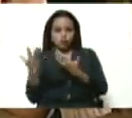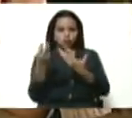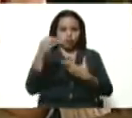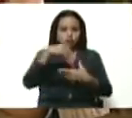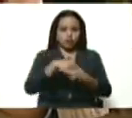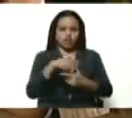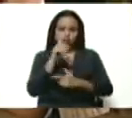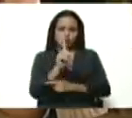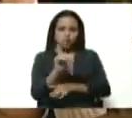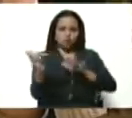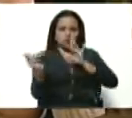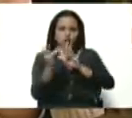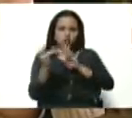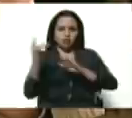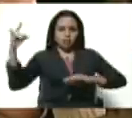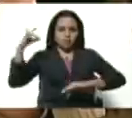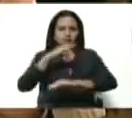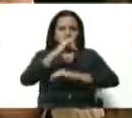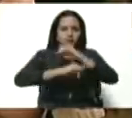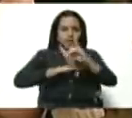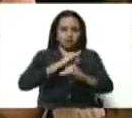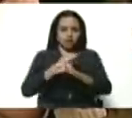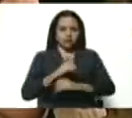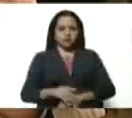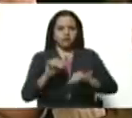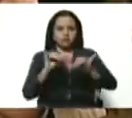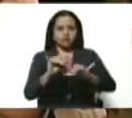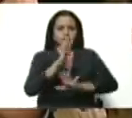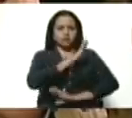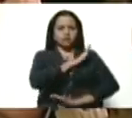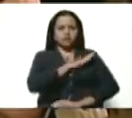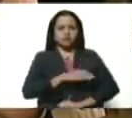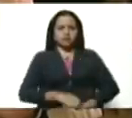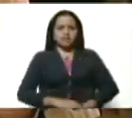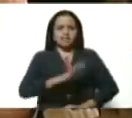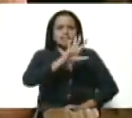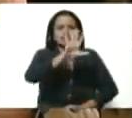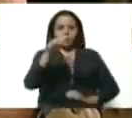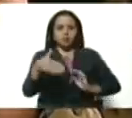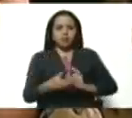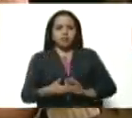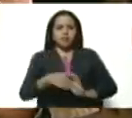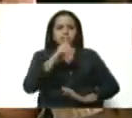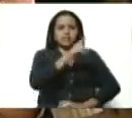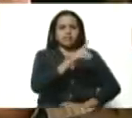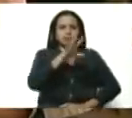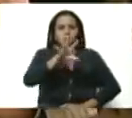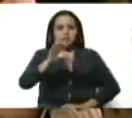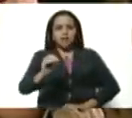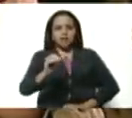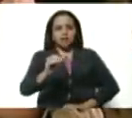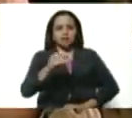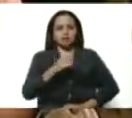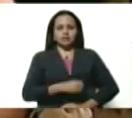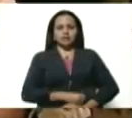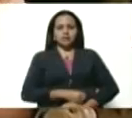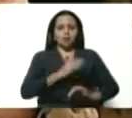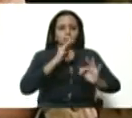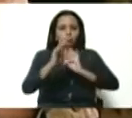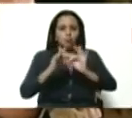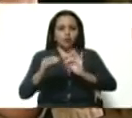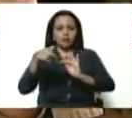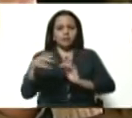por contacto con viajero internacional con estos estamos llegando a 5 mil 130 casos confirmados en nuestro país